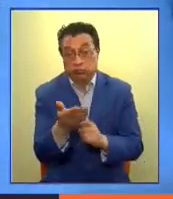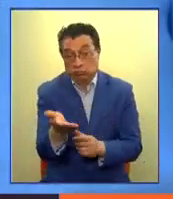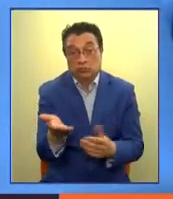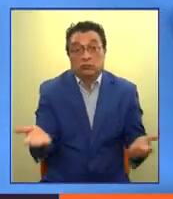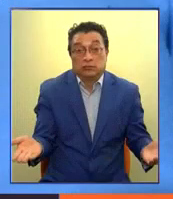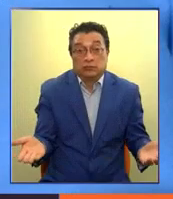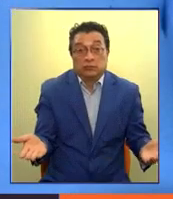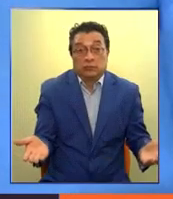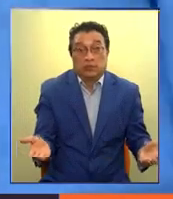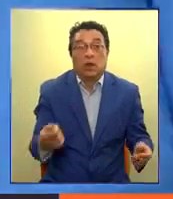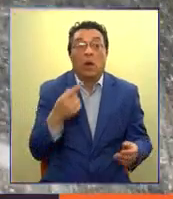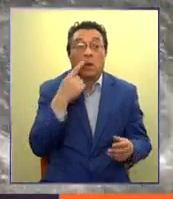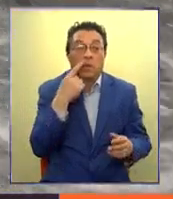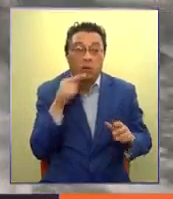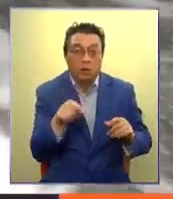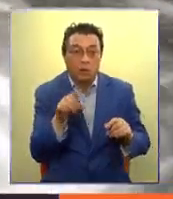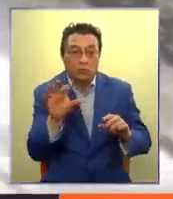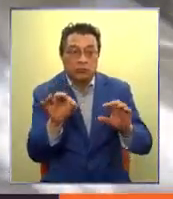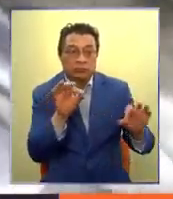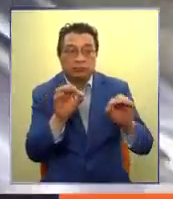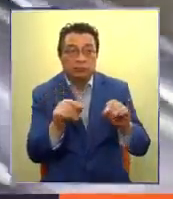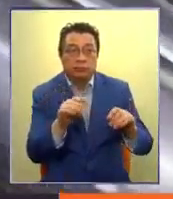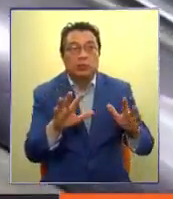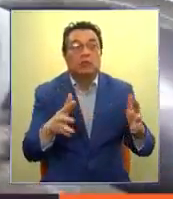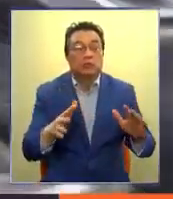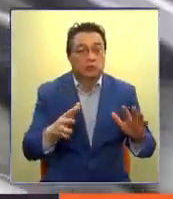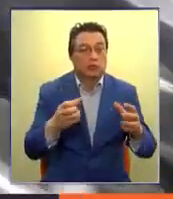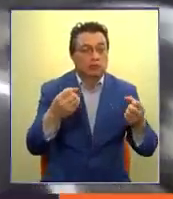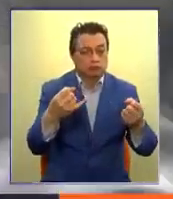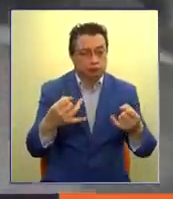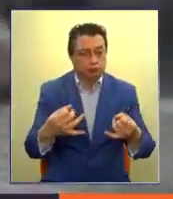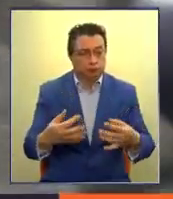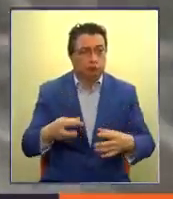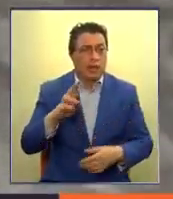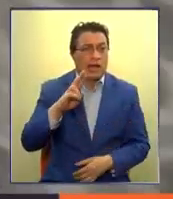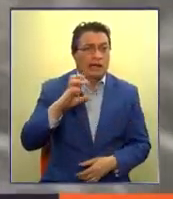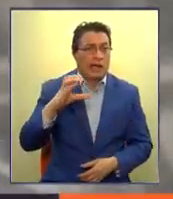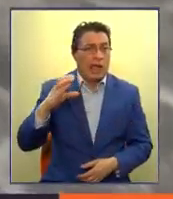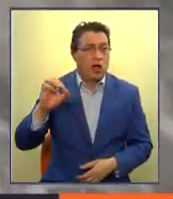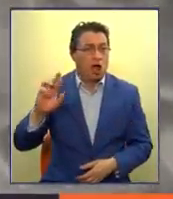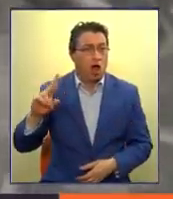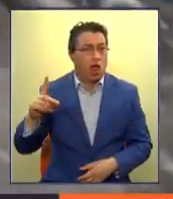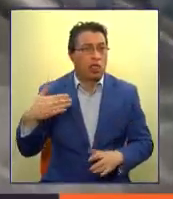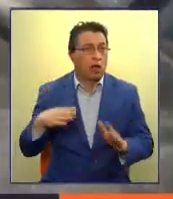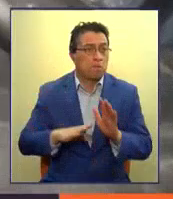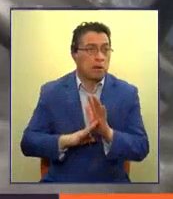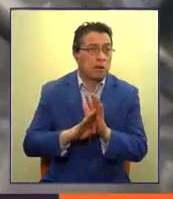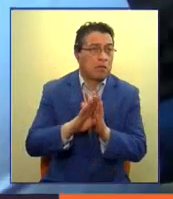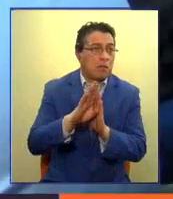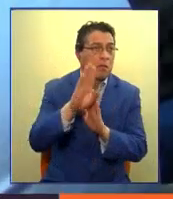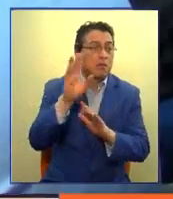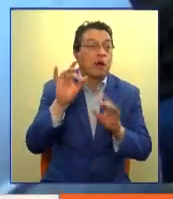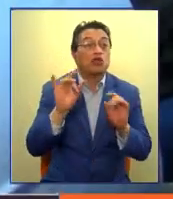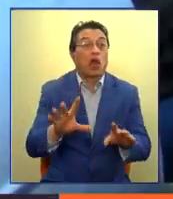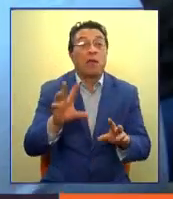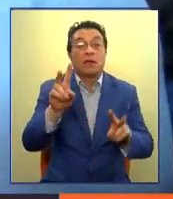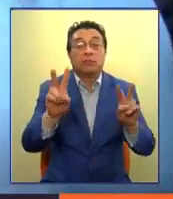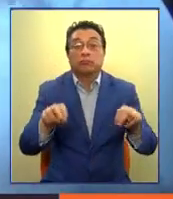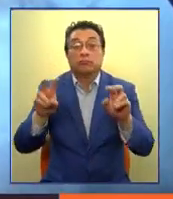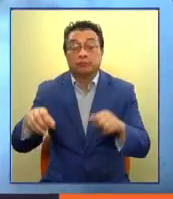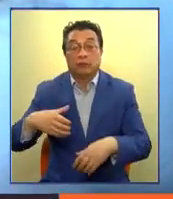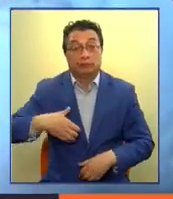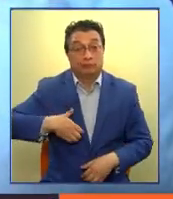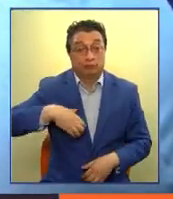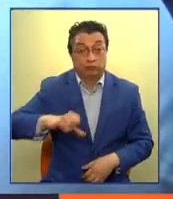que los peritajes a armas de fogueo adaptadas llegarán a una cifra récord en la historia de nuestro país, tomando en cuenta solo lo incautado por la PDI en